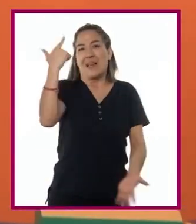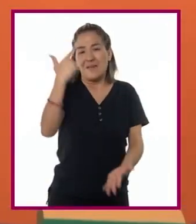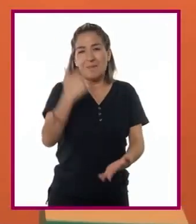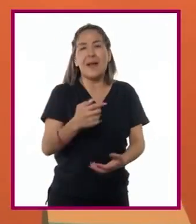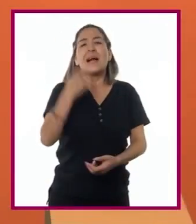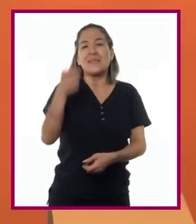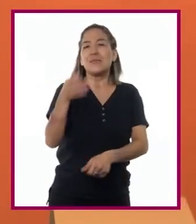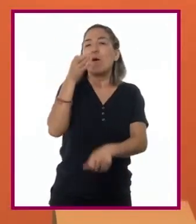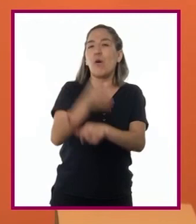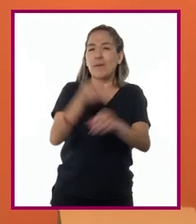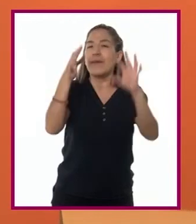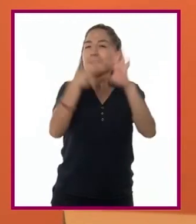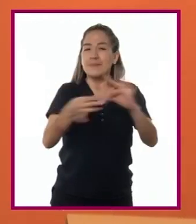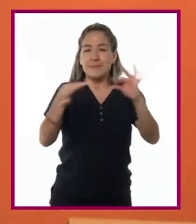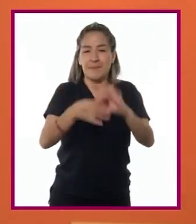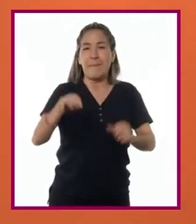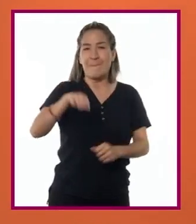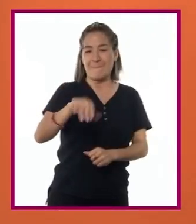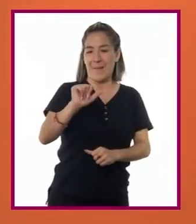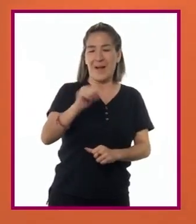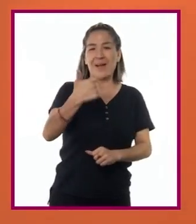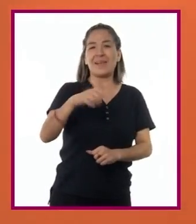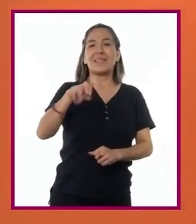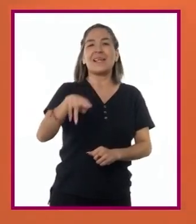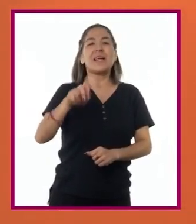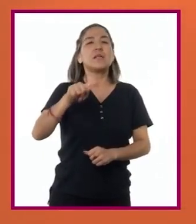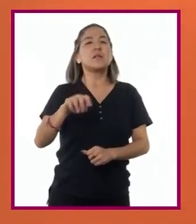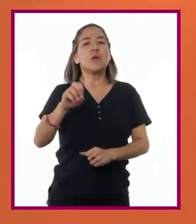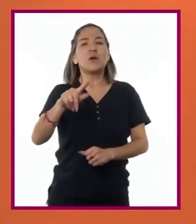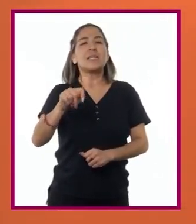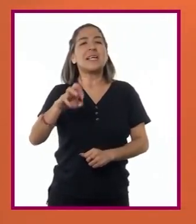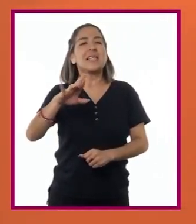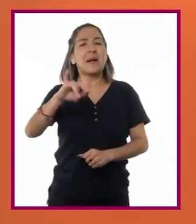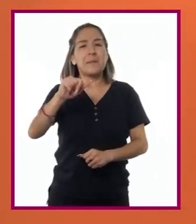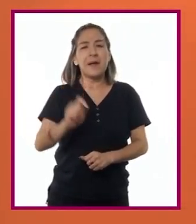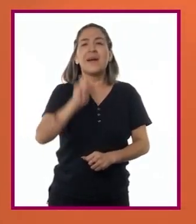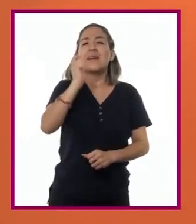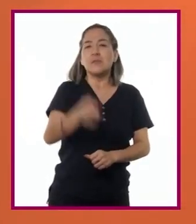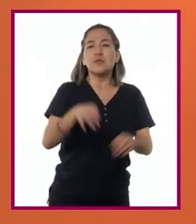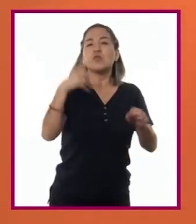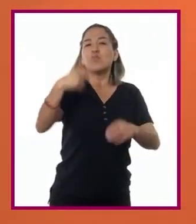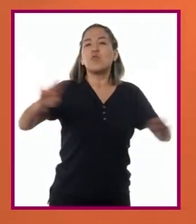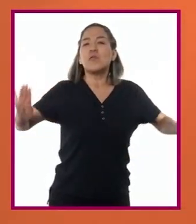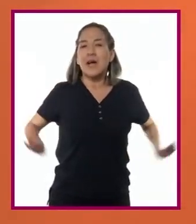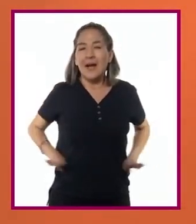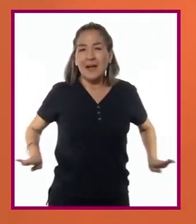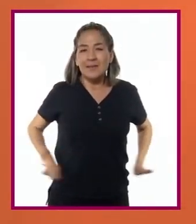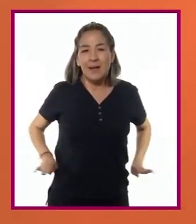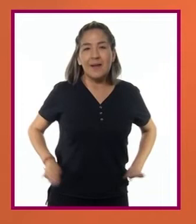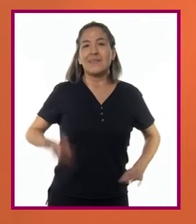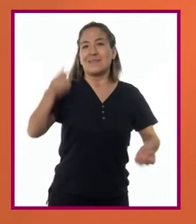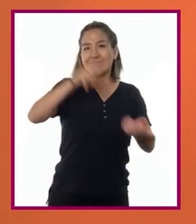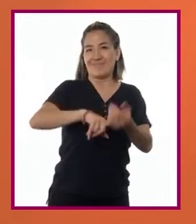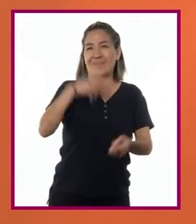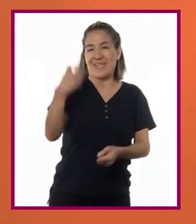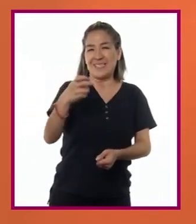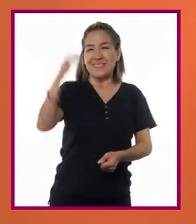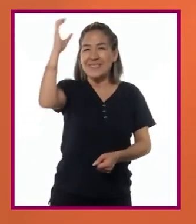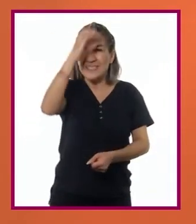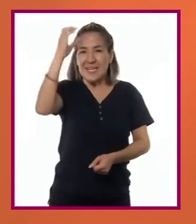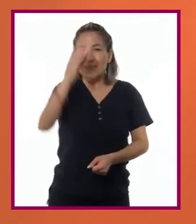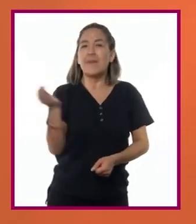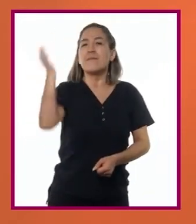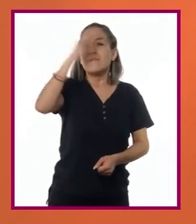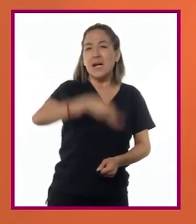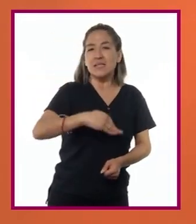se ha mencionado de la magnetoterapia, podemos reconocer algunas de las características de la pseudociencia que nos